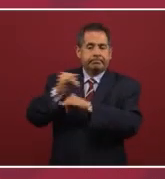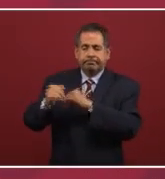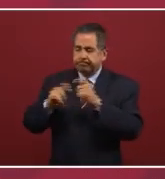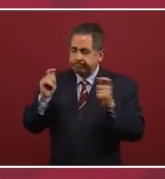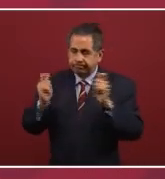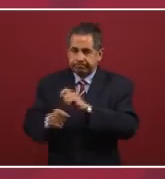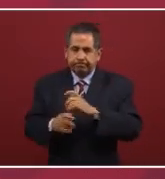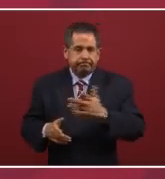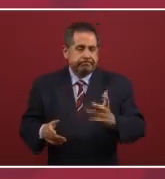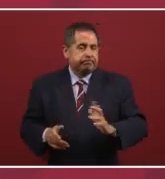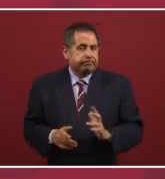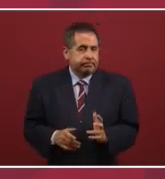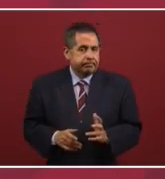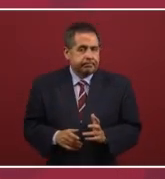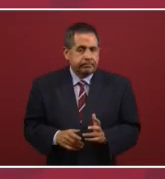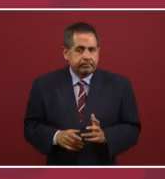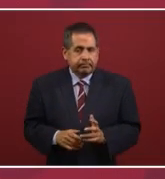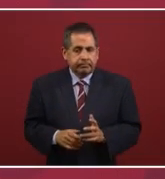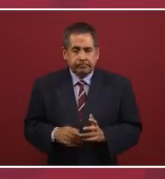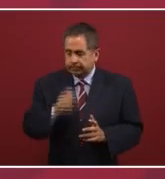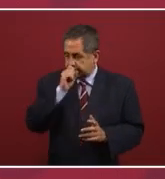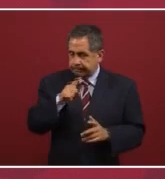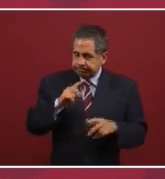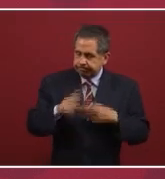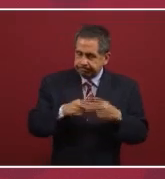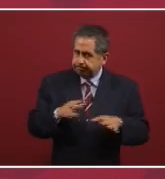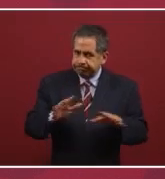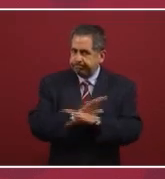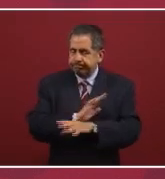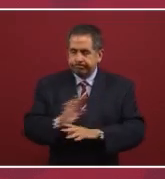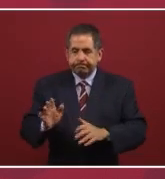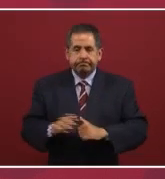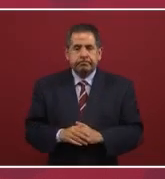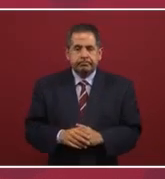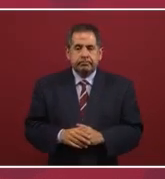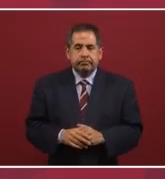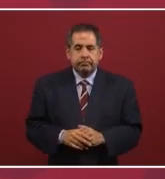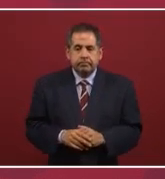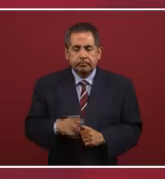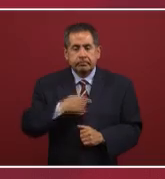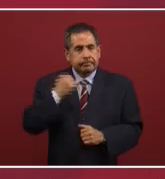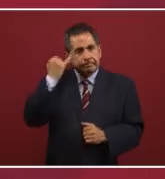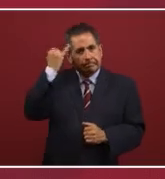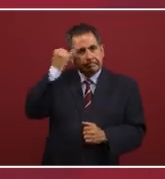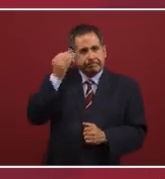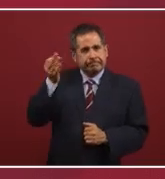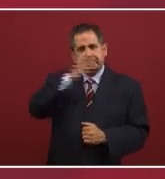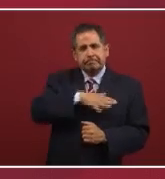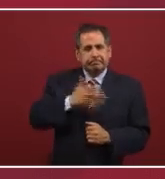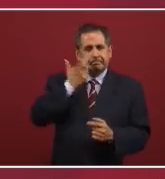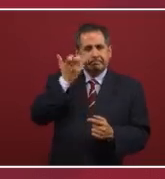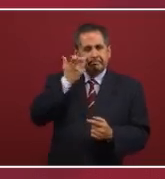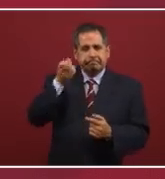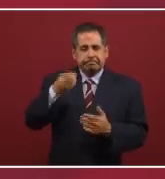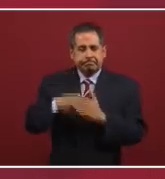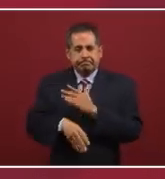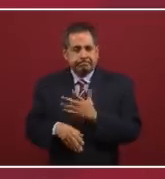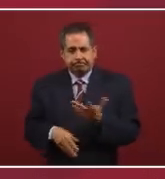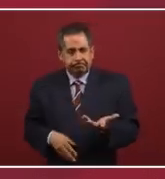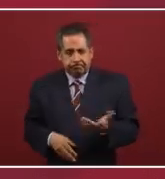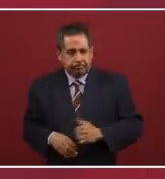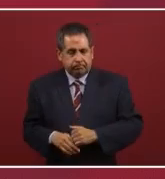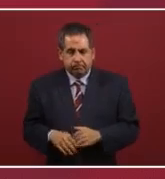diciendo esas cosas, esos sofismas. Ya se